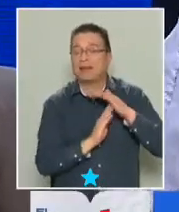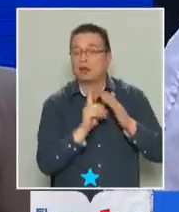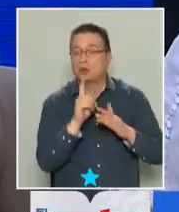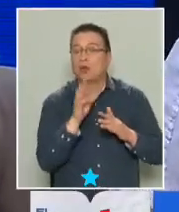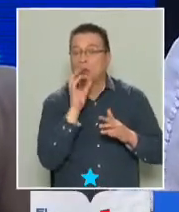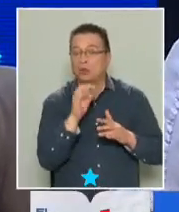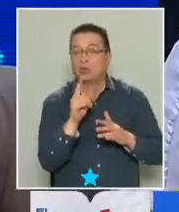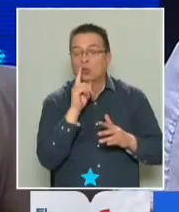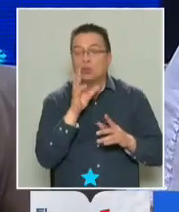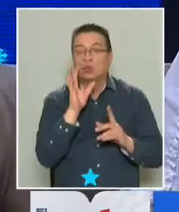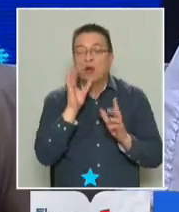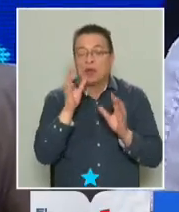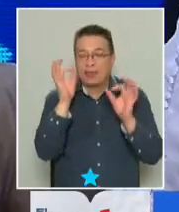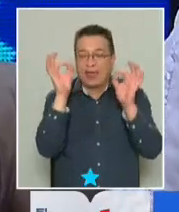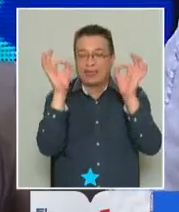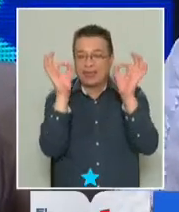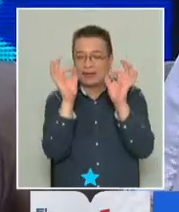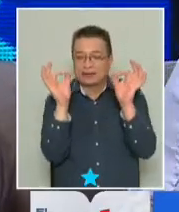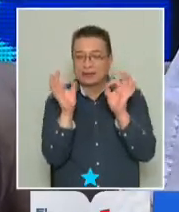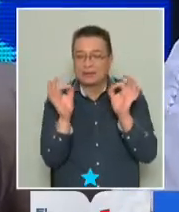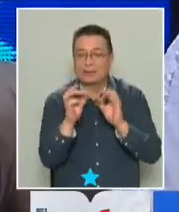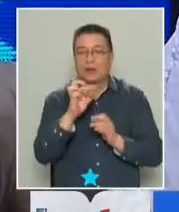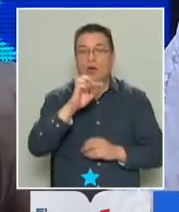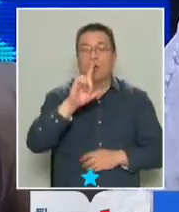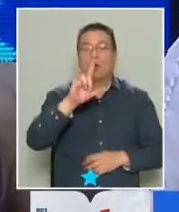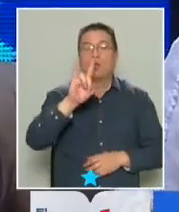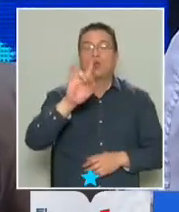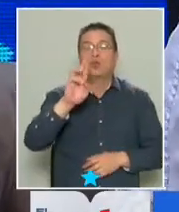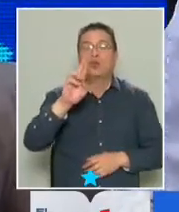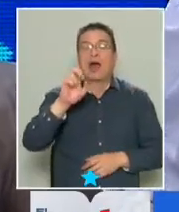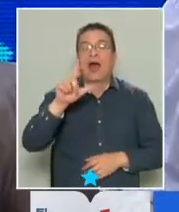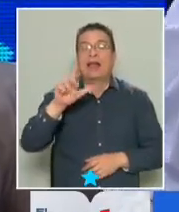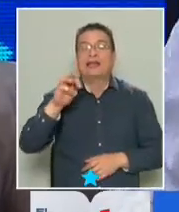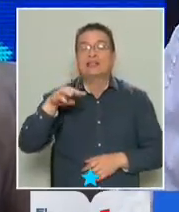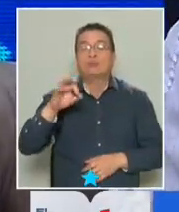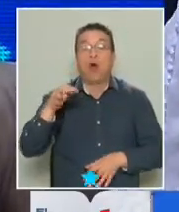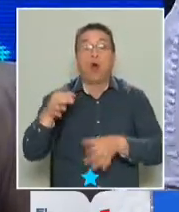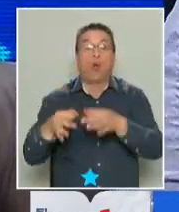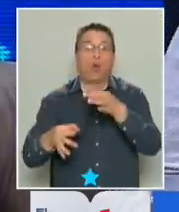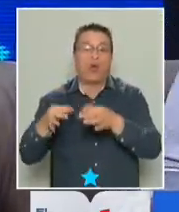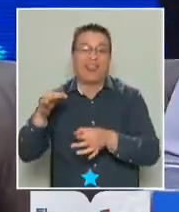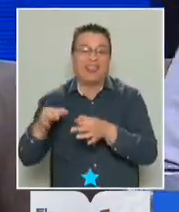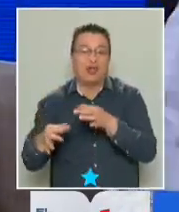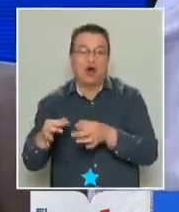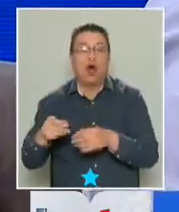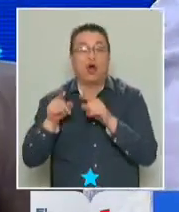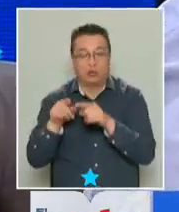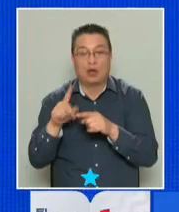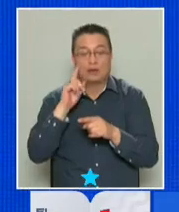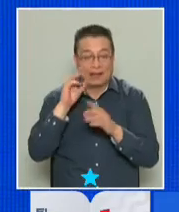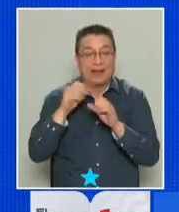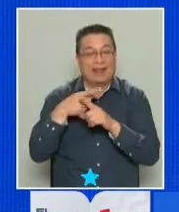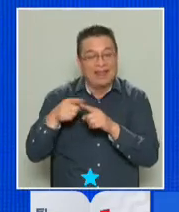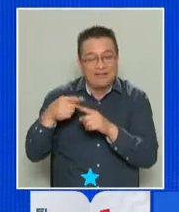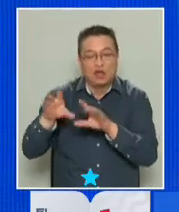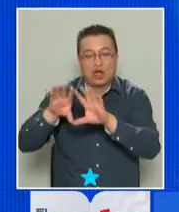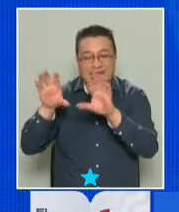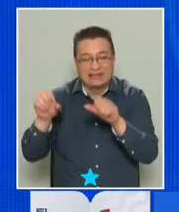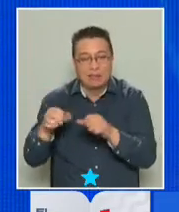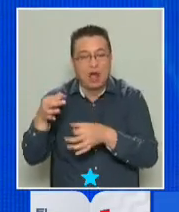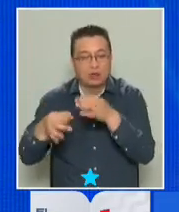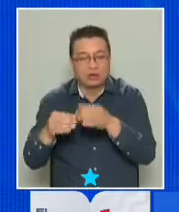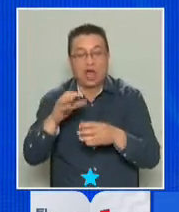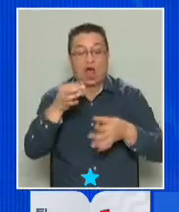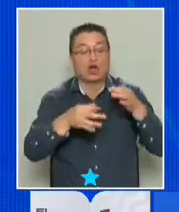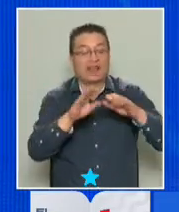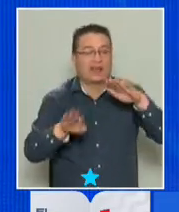contornos más de detalle al pluralismo jurídico tenemos ciertas reglas claras que el pluralismo jurídico de distintos sistemas de justicia que la corte suprema